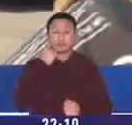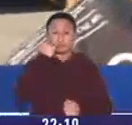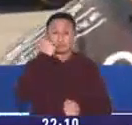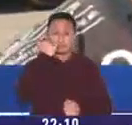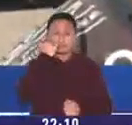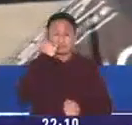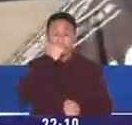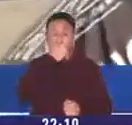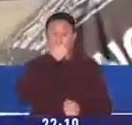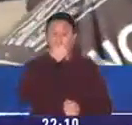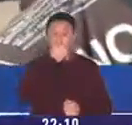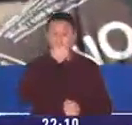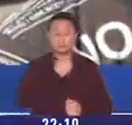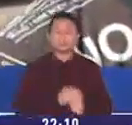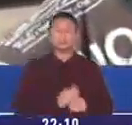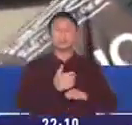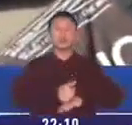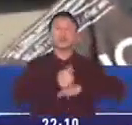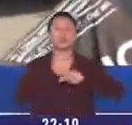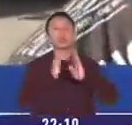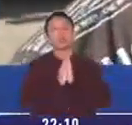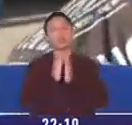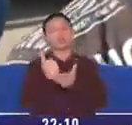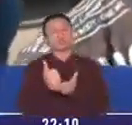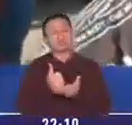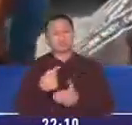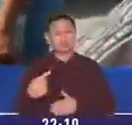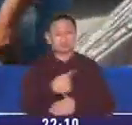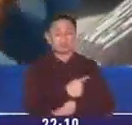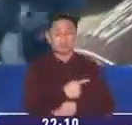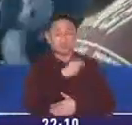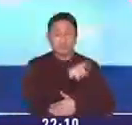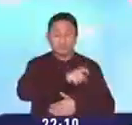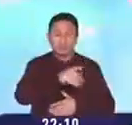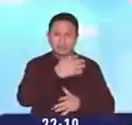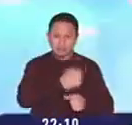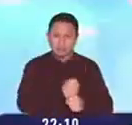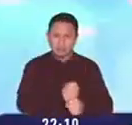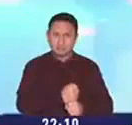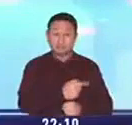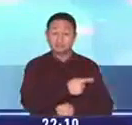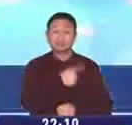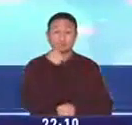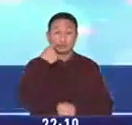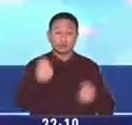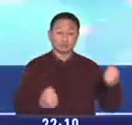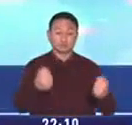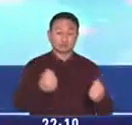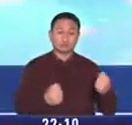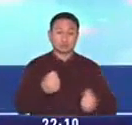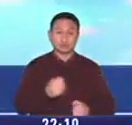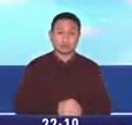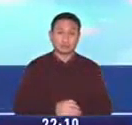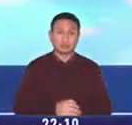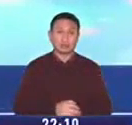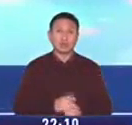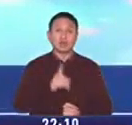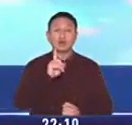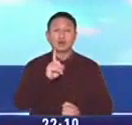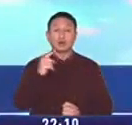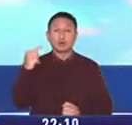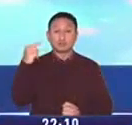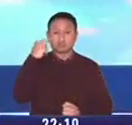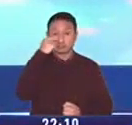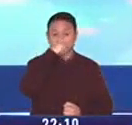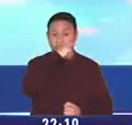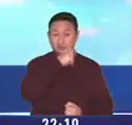petición a las autoridades de que tomen cartas en el asunto y que den la seguridad a los obreros. El chofer de la camioneta resultó con un roce de proyectil